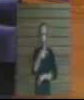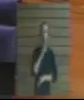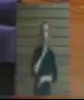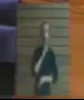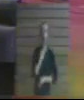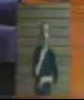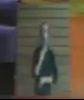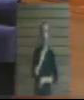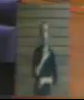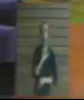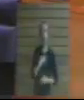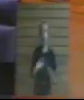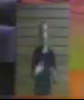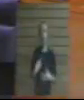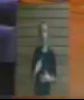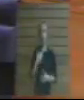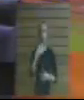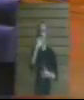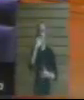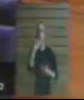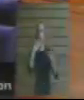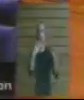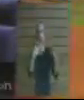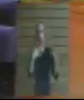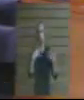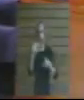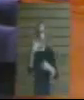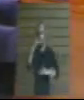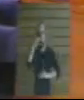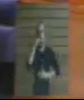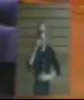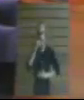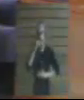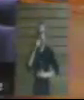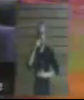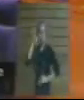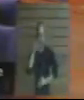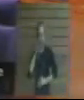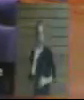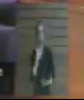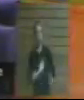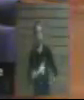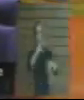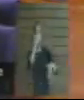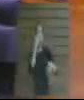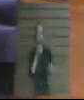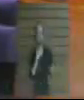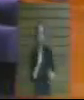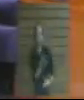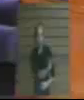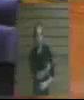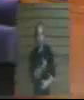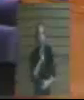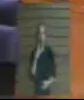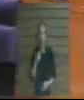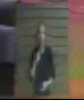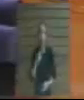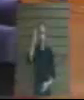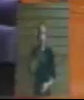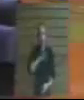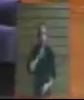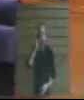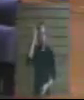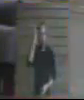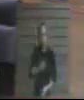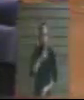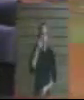y 495. Con lo cual, no me cuente ninguna milonga. Y no confunda tampoco los intereses de Navarra, señora Barcos, los intereses de Navarra,